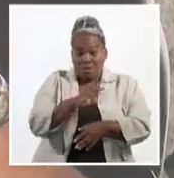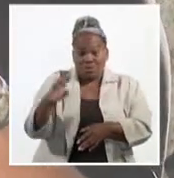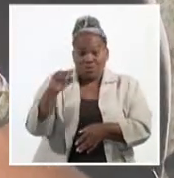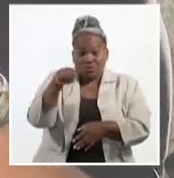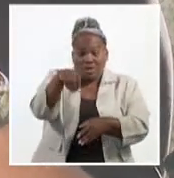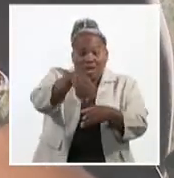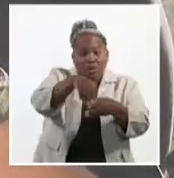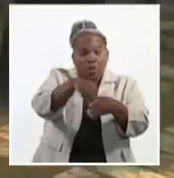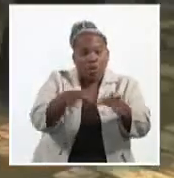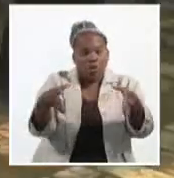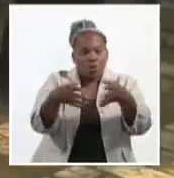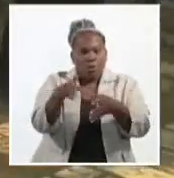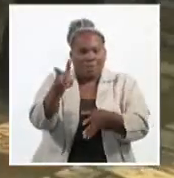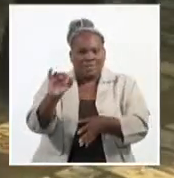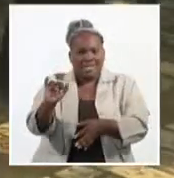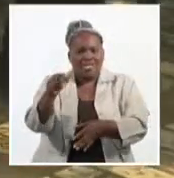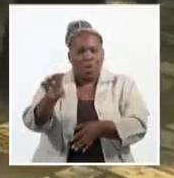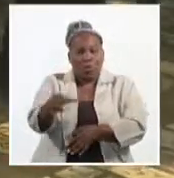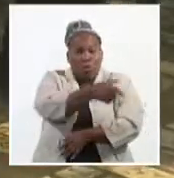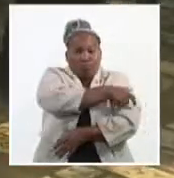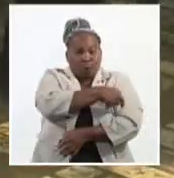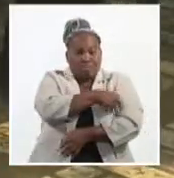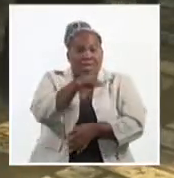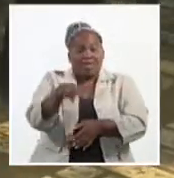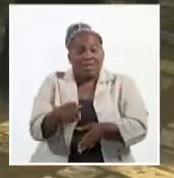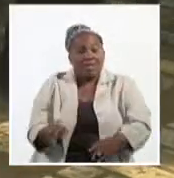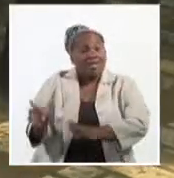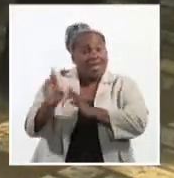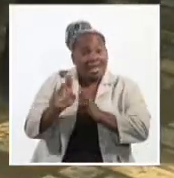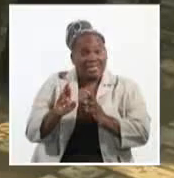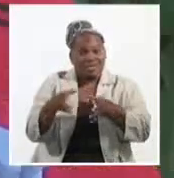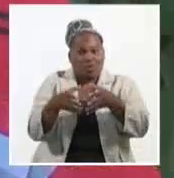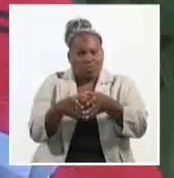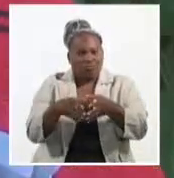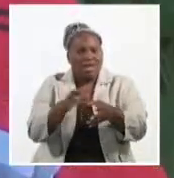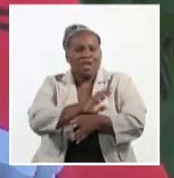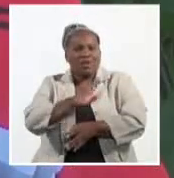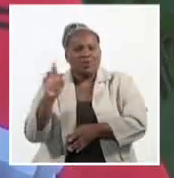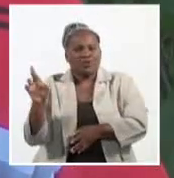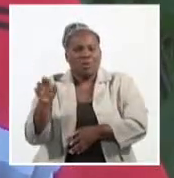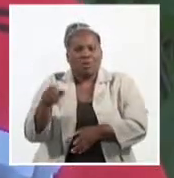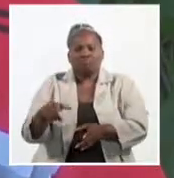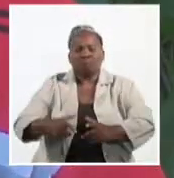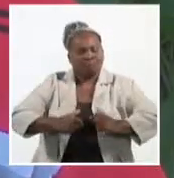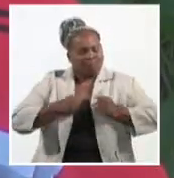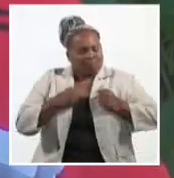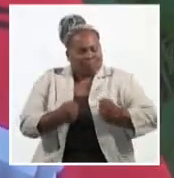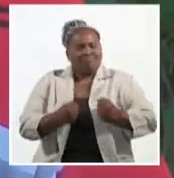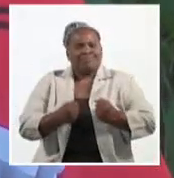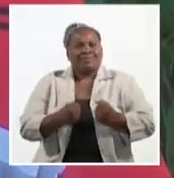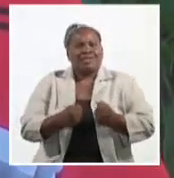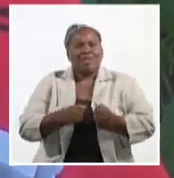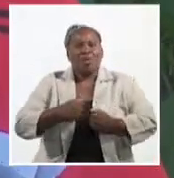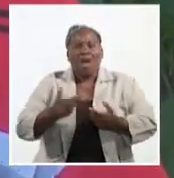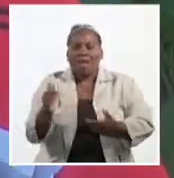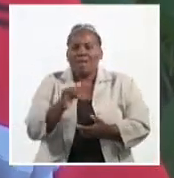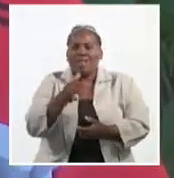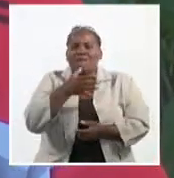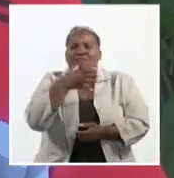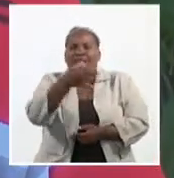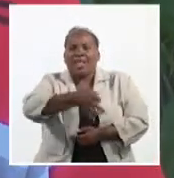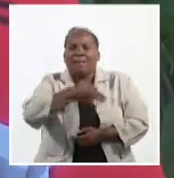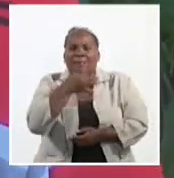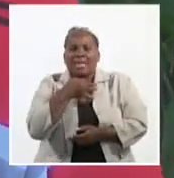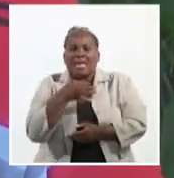del movimiento 26 de julio y del ejército rebelde. Bravo, enérgico, como lo describe Fidel, con una puntería